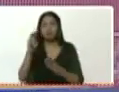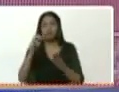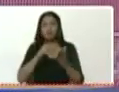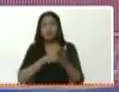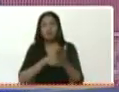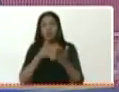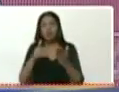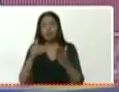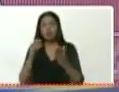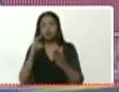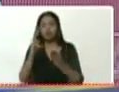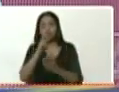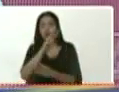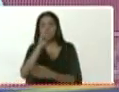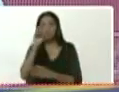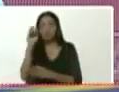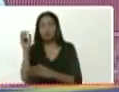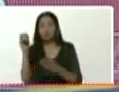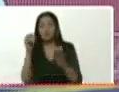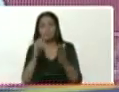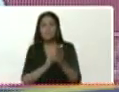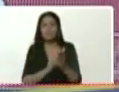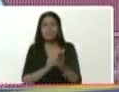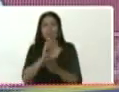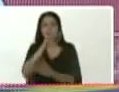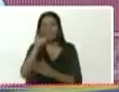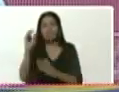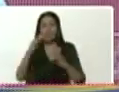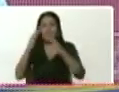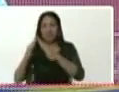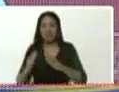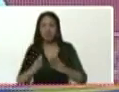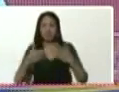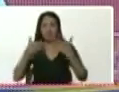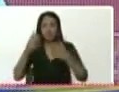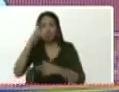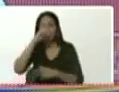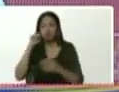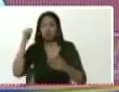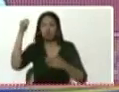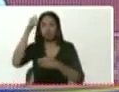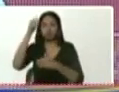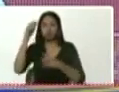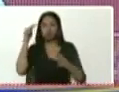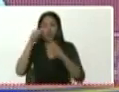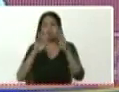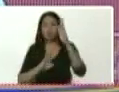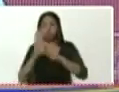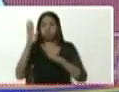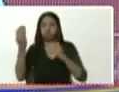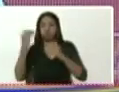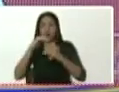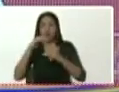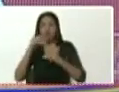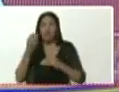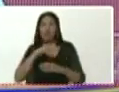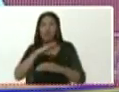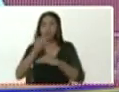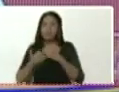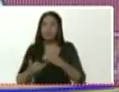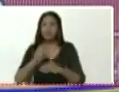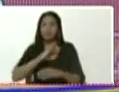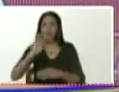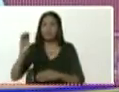200.567 viviendas. La meta supera los 500.000 viviendas de este año. Y en el Plan de la Patria